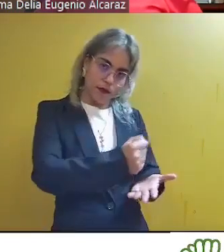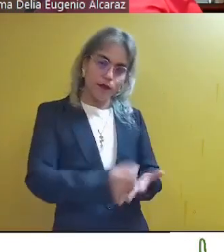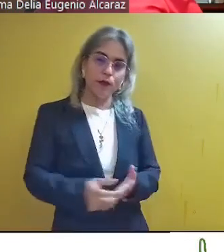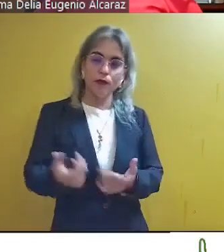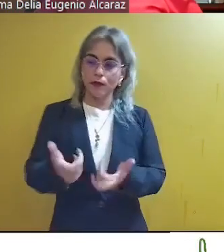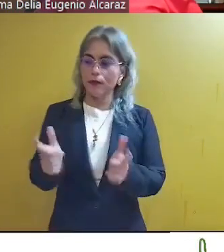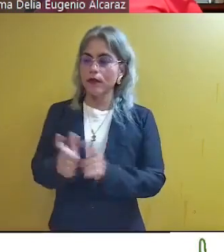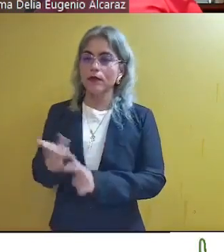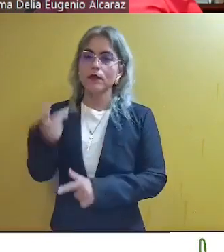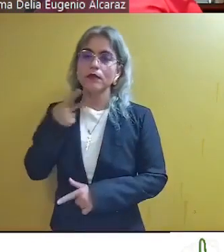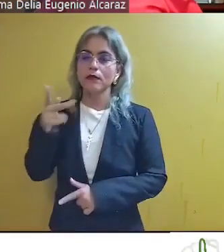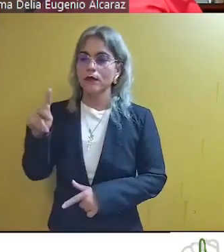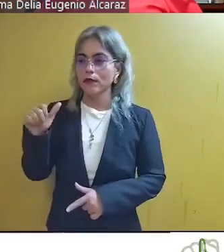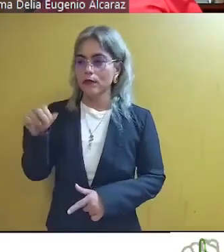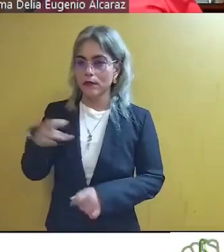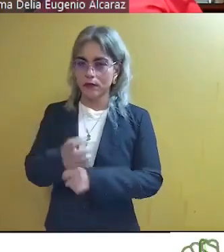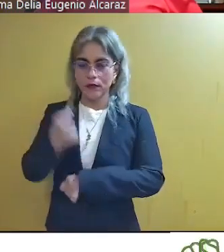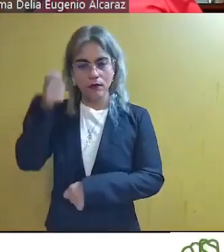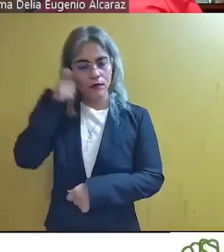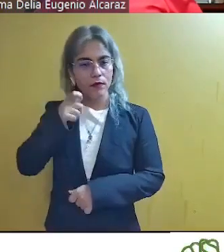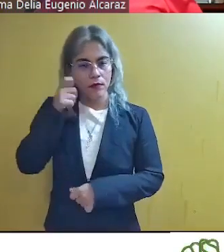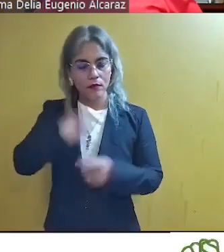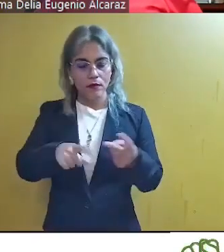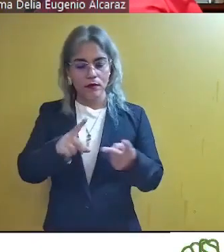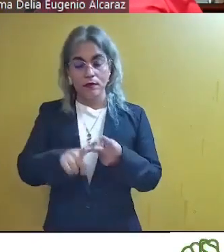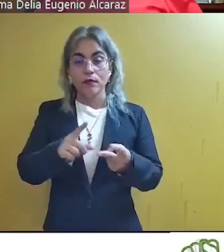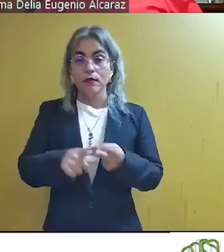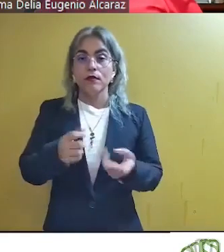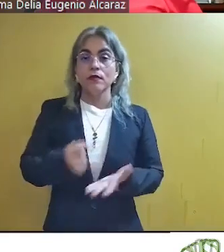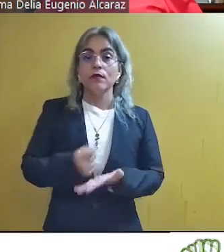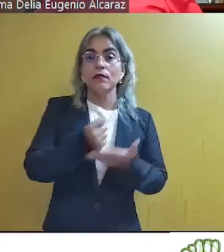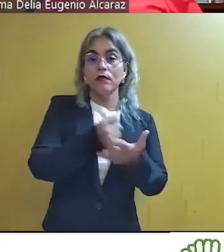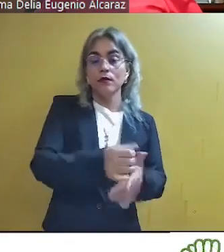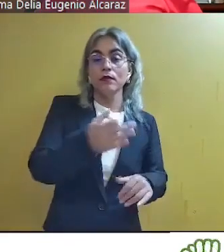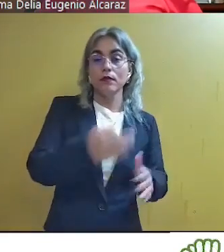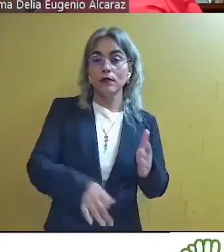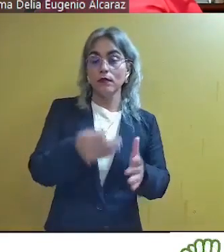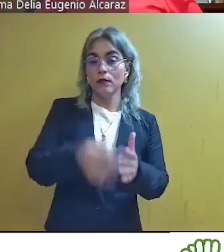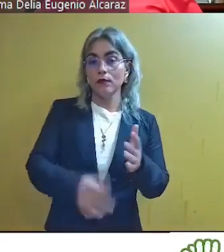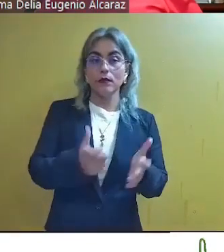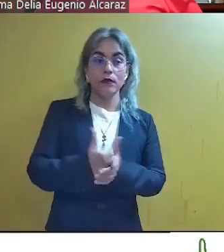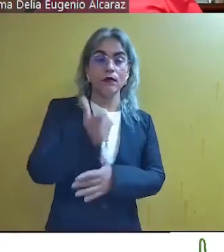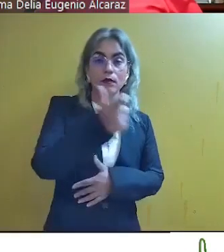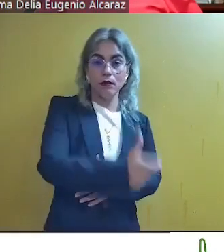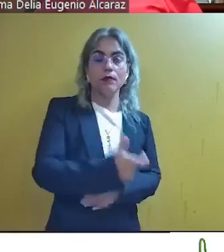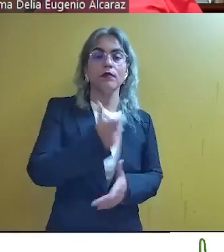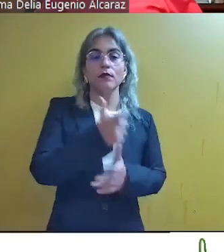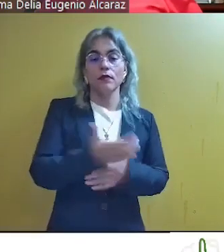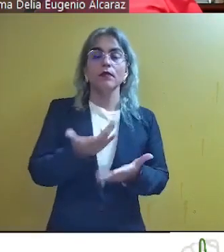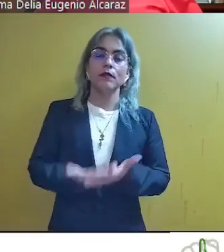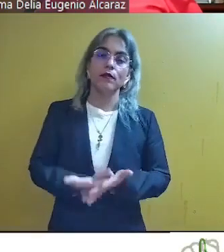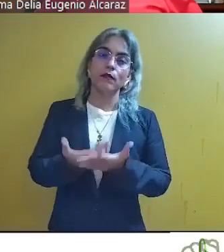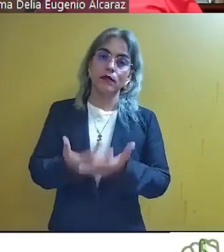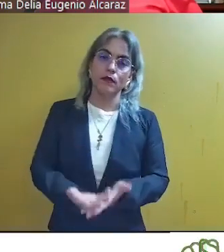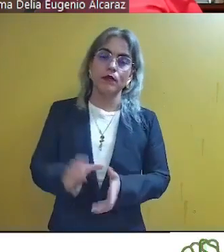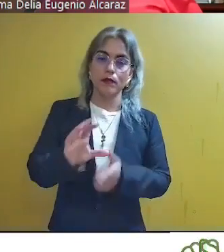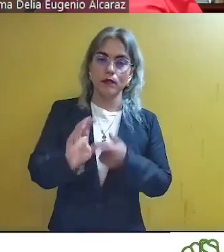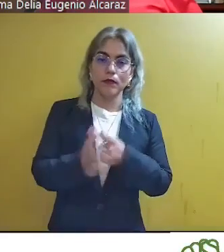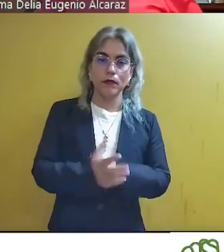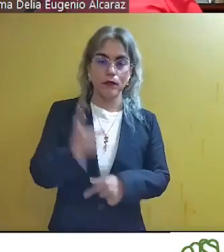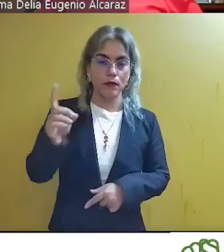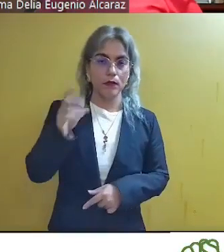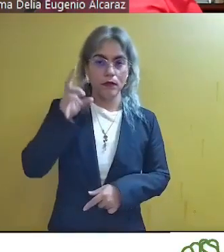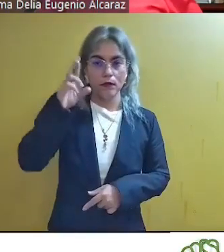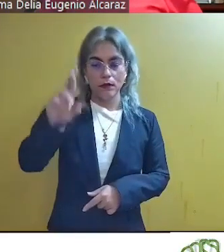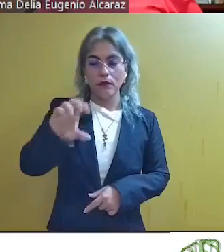en el Estado de Guerrero. 2. El monto, en su caso, del saldo pendiente por depositar de la totalidad de prerrogativas que le corresponde al Comité Directivo Municipal de